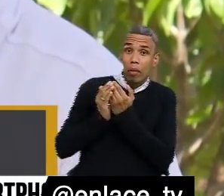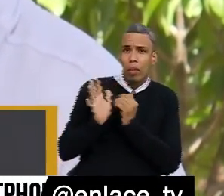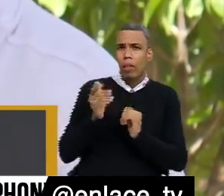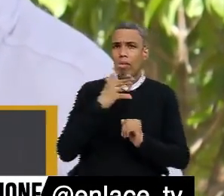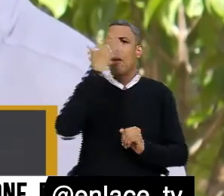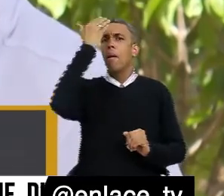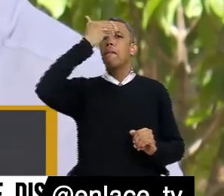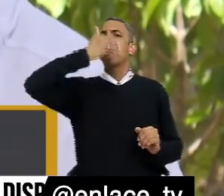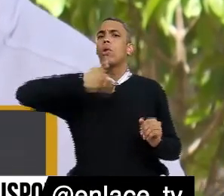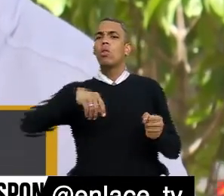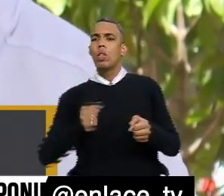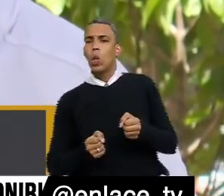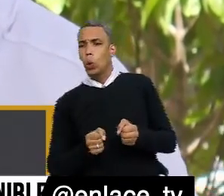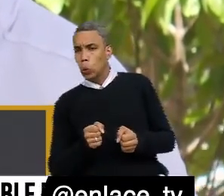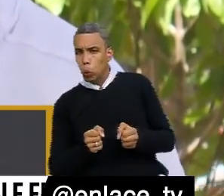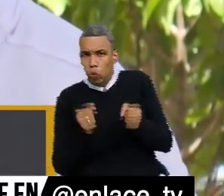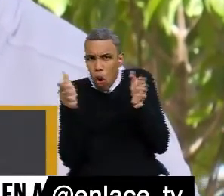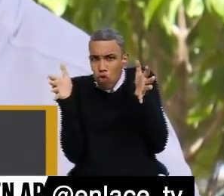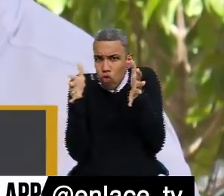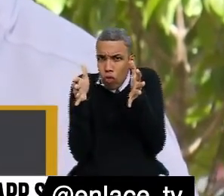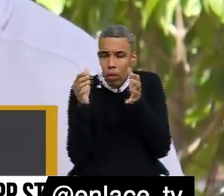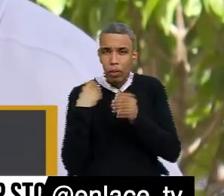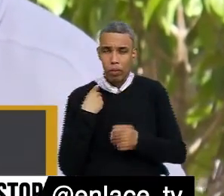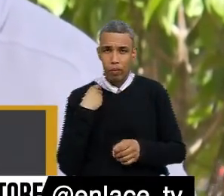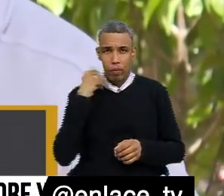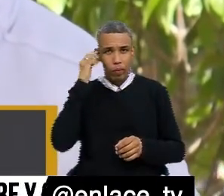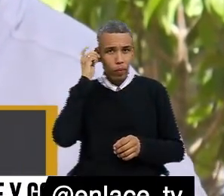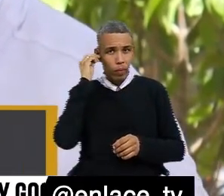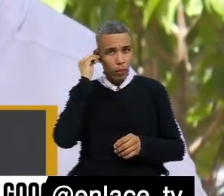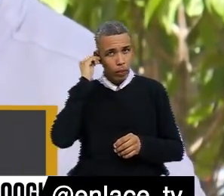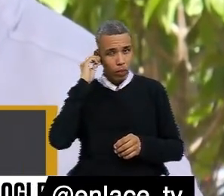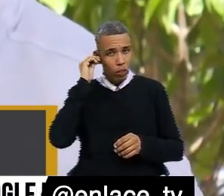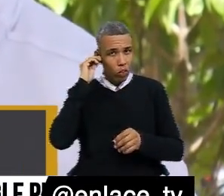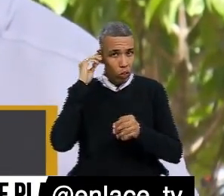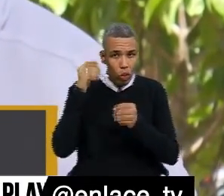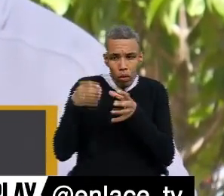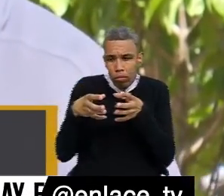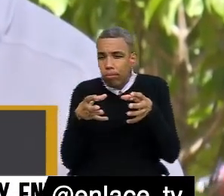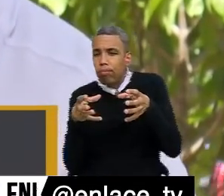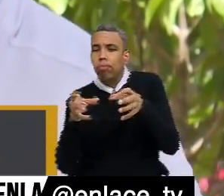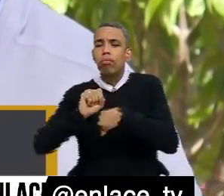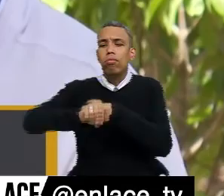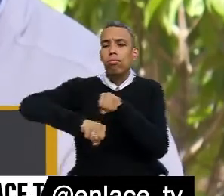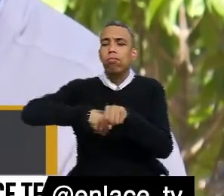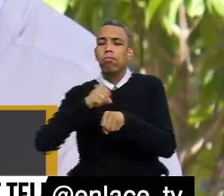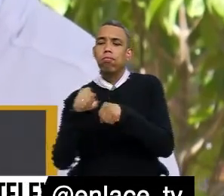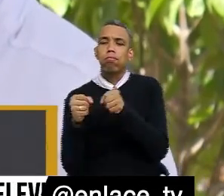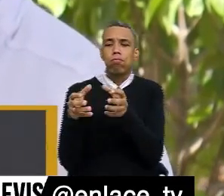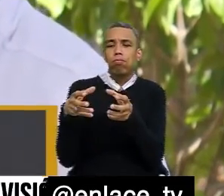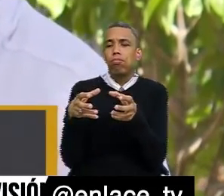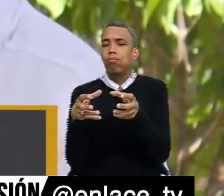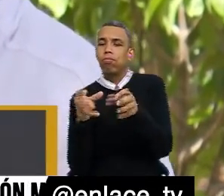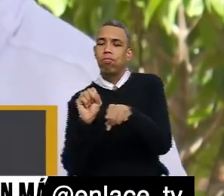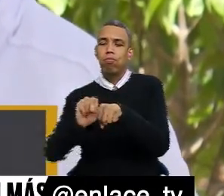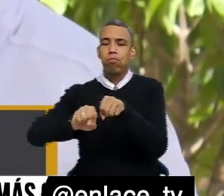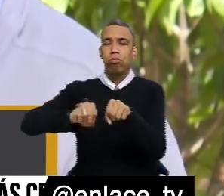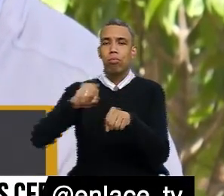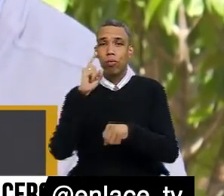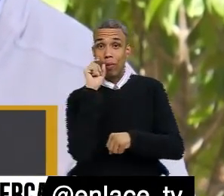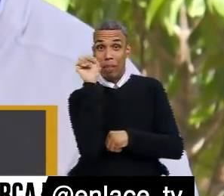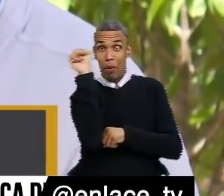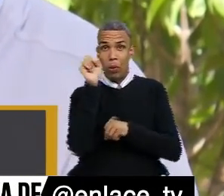donde aprovechan grupos pequeños que se van quedando, que van adelante, los detienen, los interceptan y pues le toman sus bicicletas.